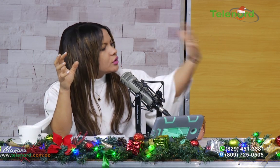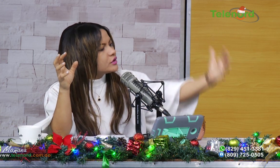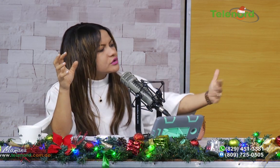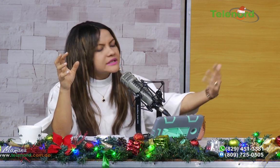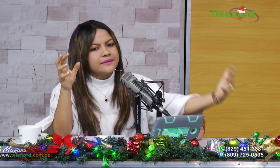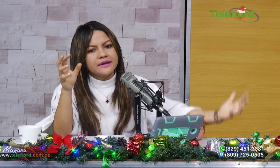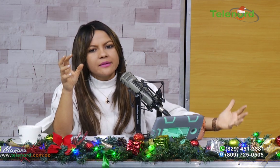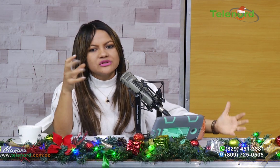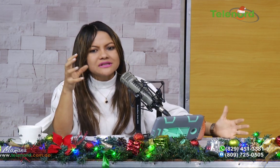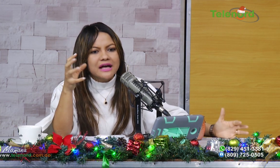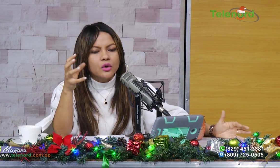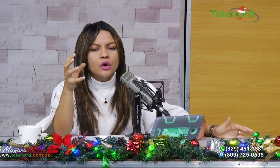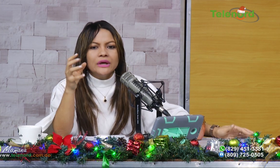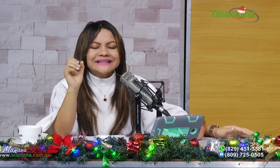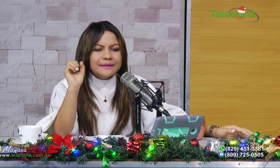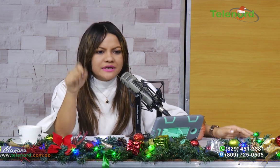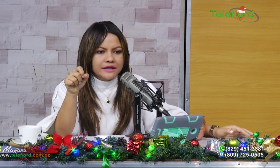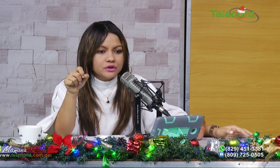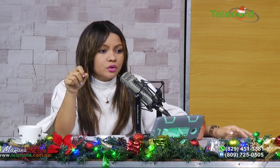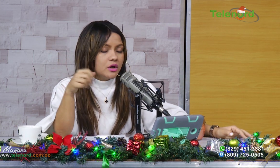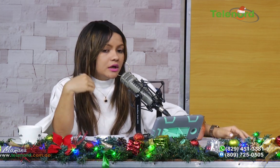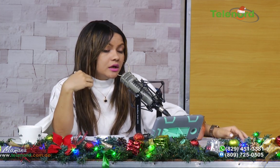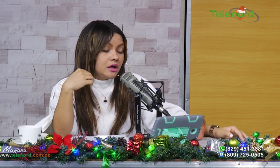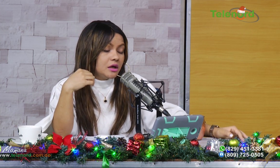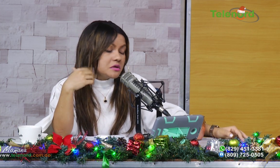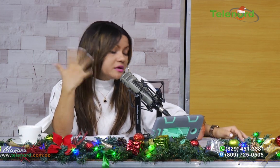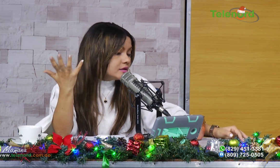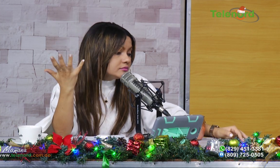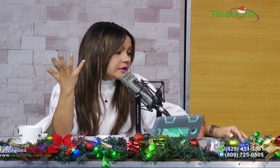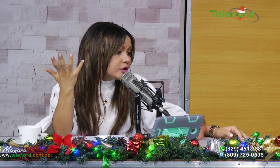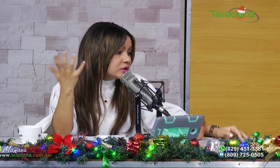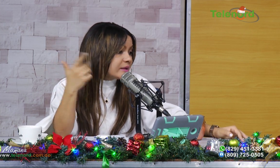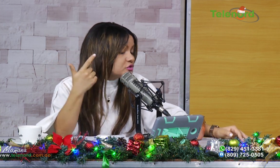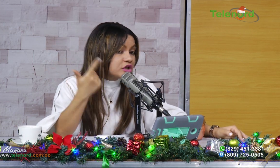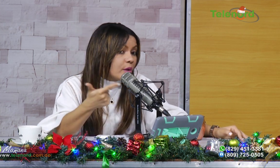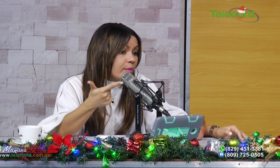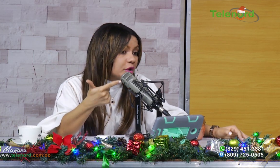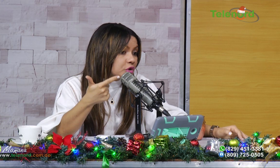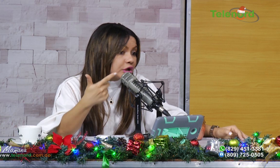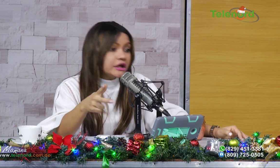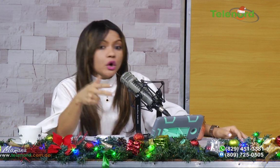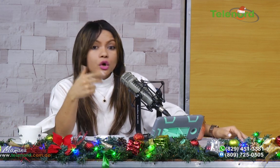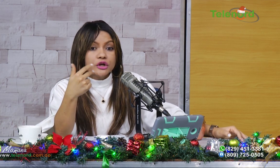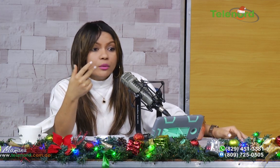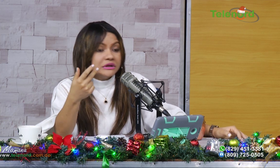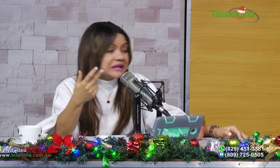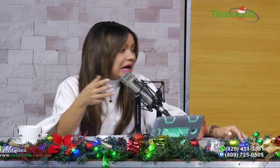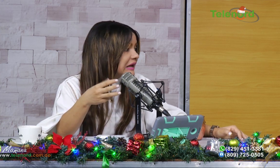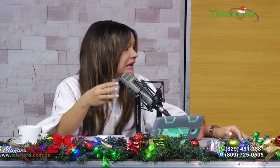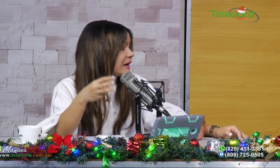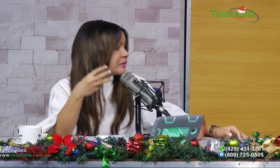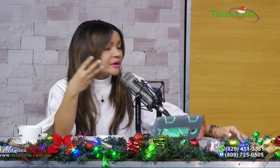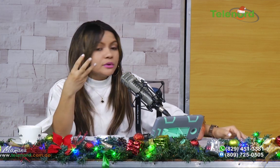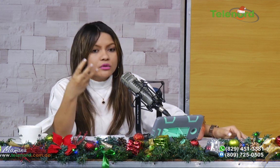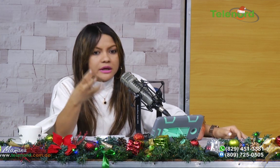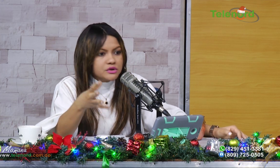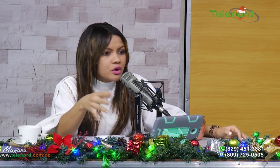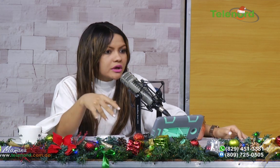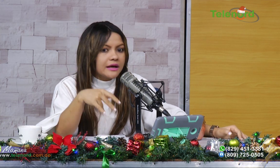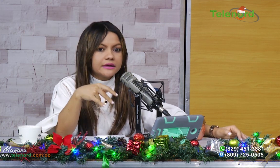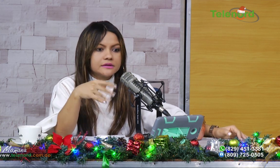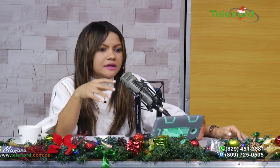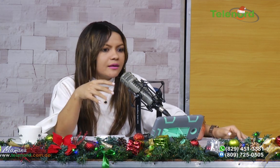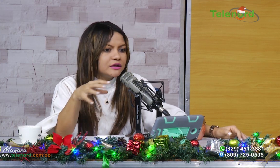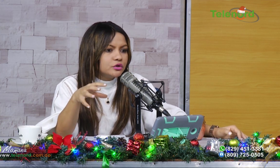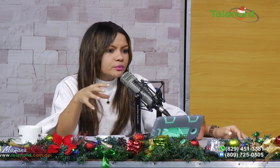que para enero no va para todo eso que siempre habíamos estado temiendo no estamos ni como Puerto Rico ni como Italia